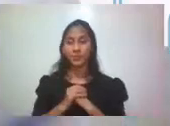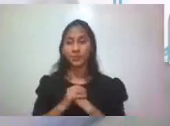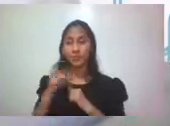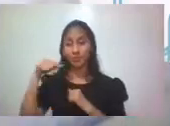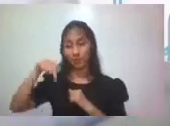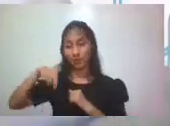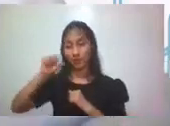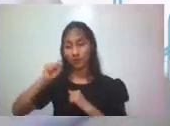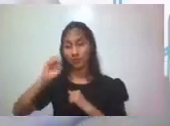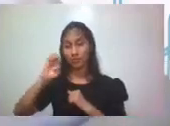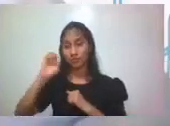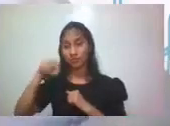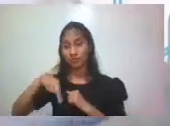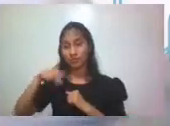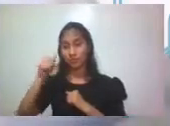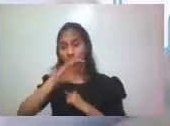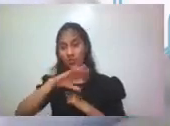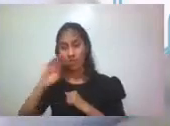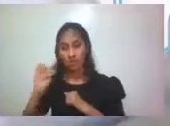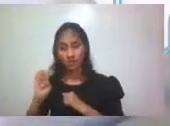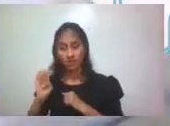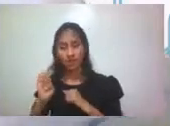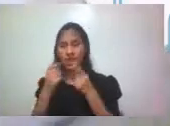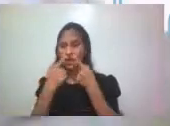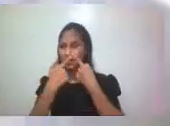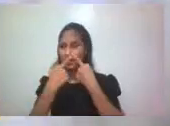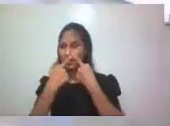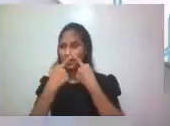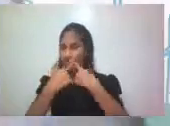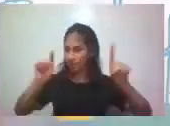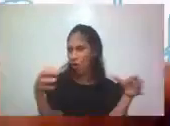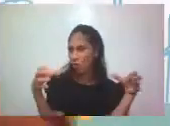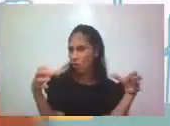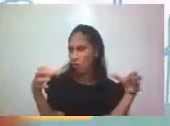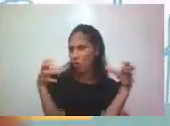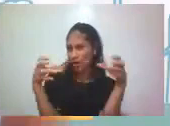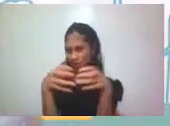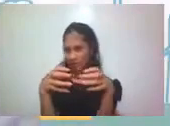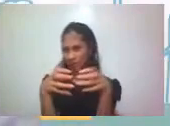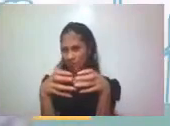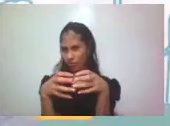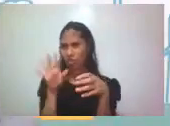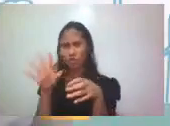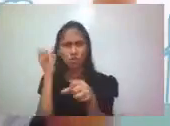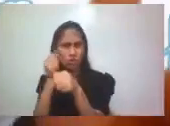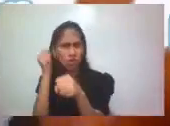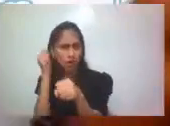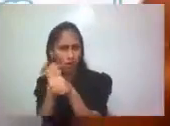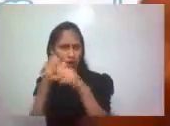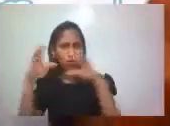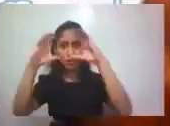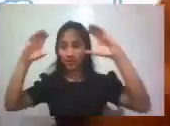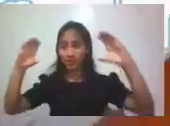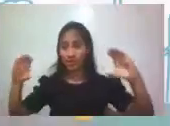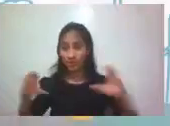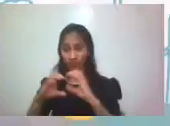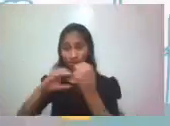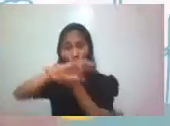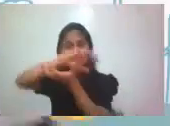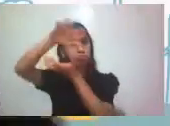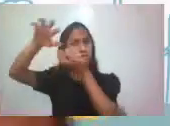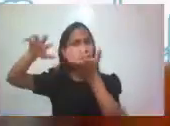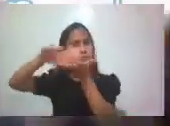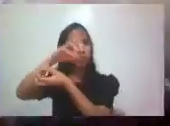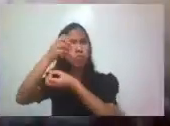SENACE no es como otros organismos que tienen un trabajo permanente en el tiempo, ¿no? El trabajo de certificación ambiental dura